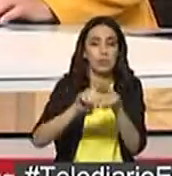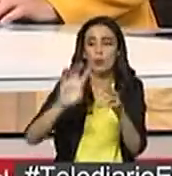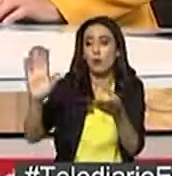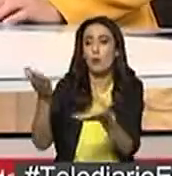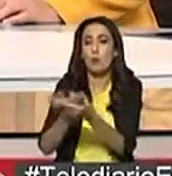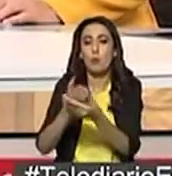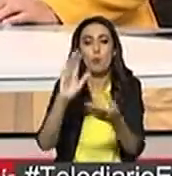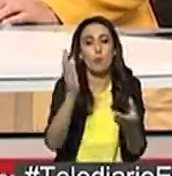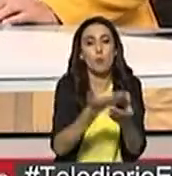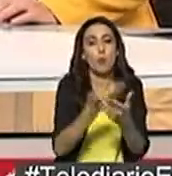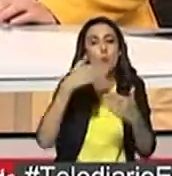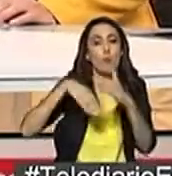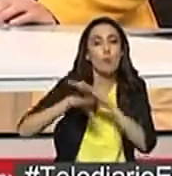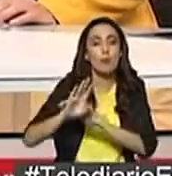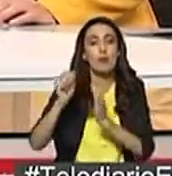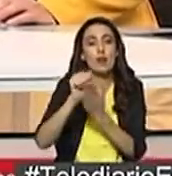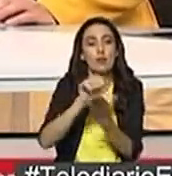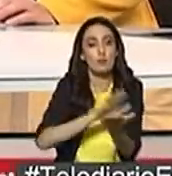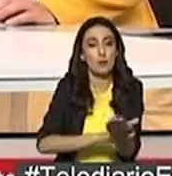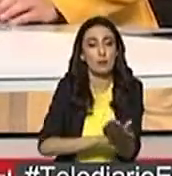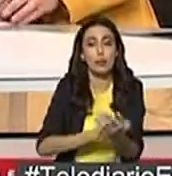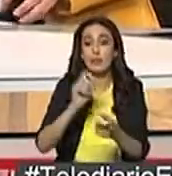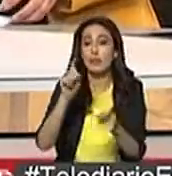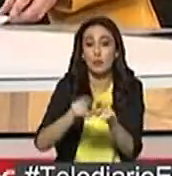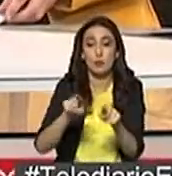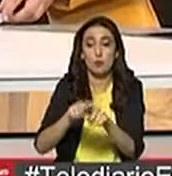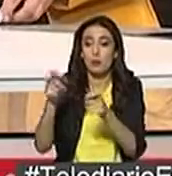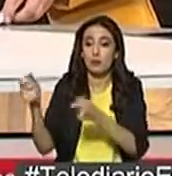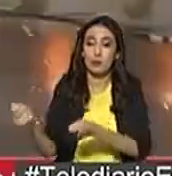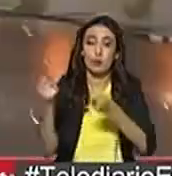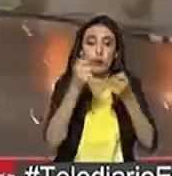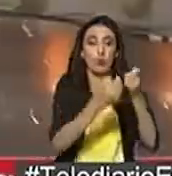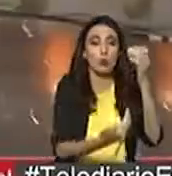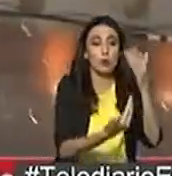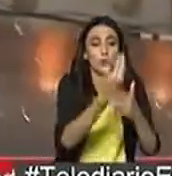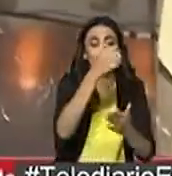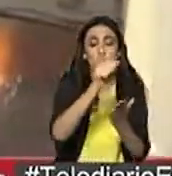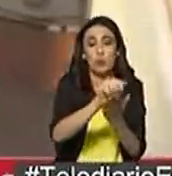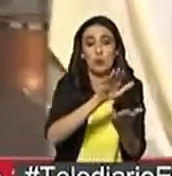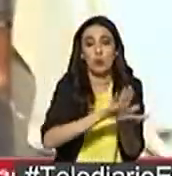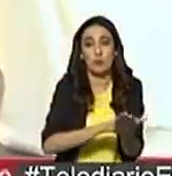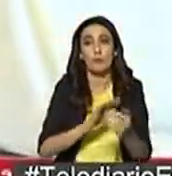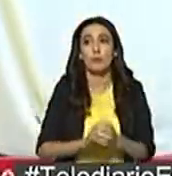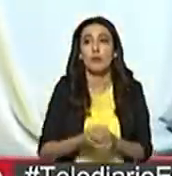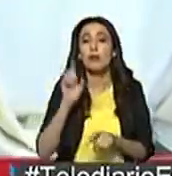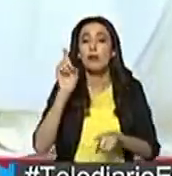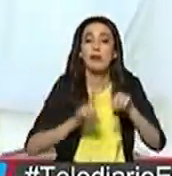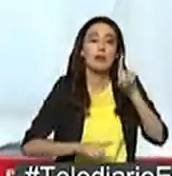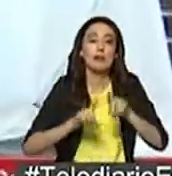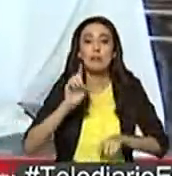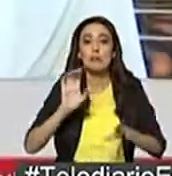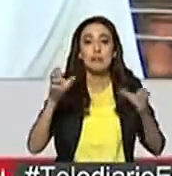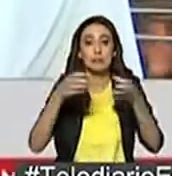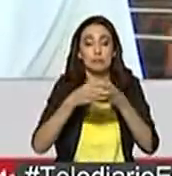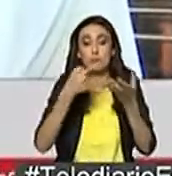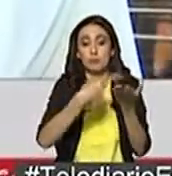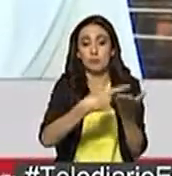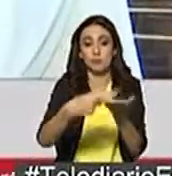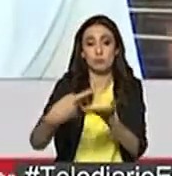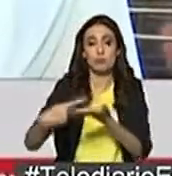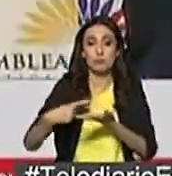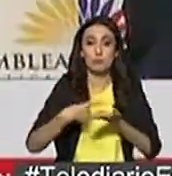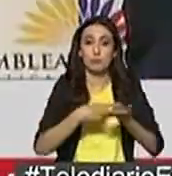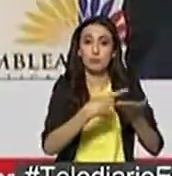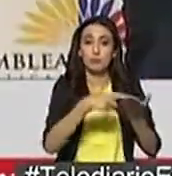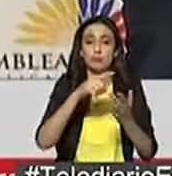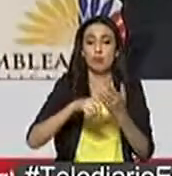que será enviada una nueva propuesta de carácter tributaria. Fue en el marco de la comparecencia ante la Comisión de Desarrollo Económico de la Asamblea